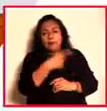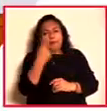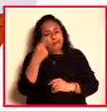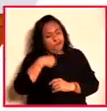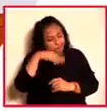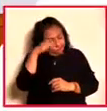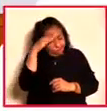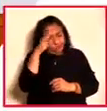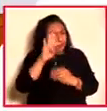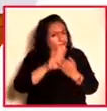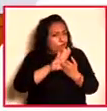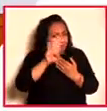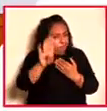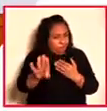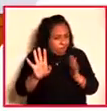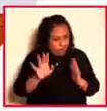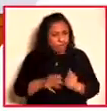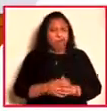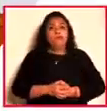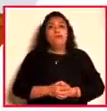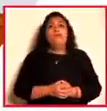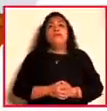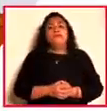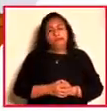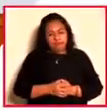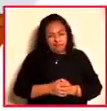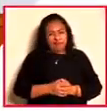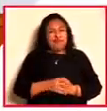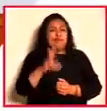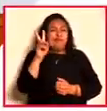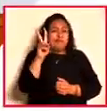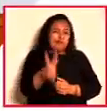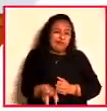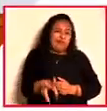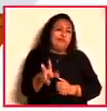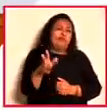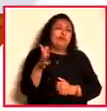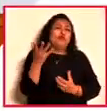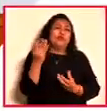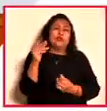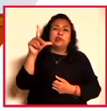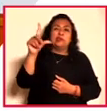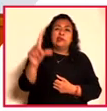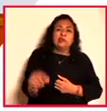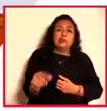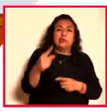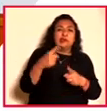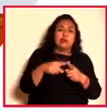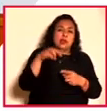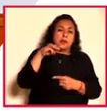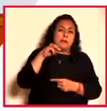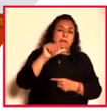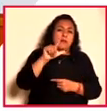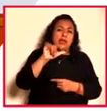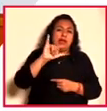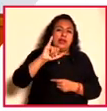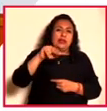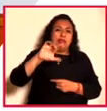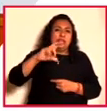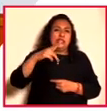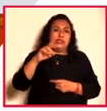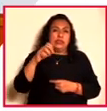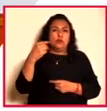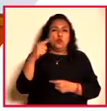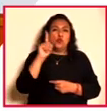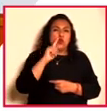evitarse. Se ha denigrado, yo creo, la figura de Malinche, de Malintzin, ¿no?